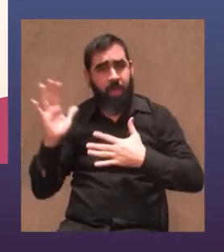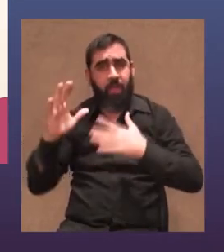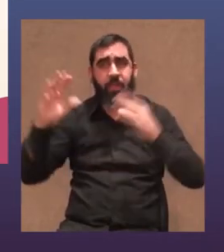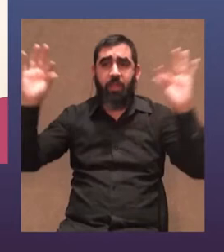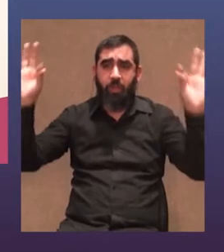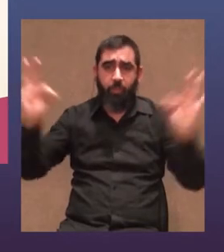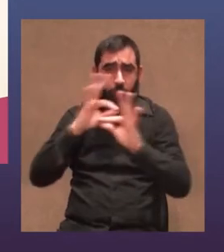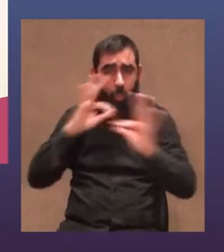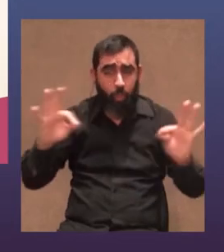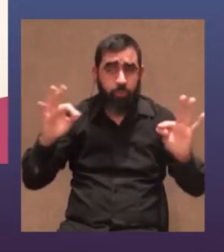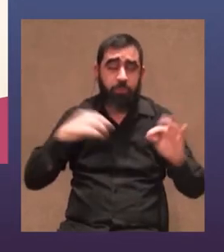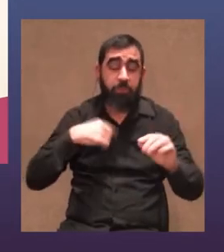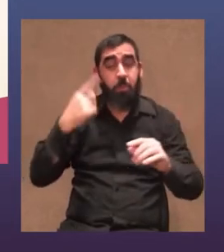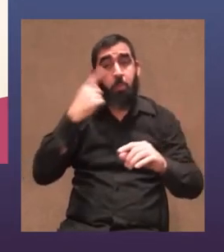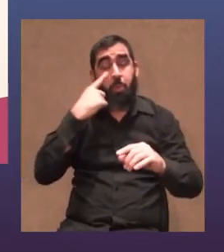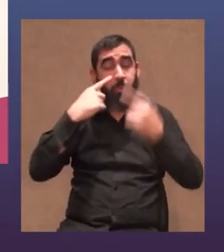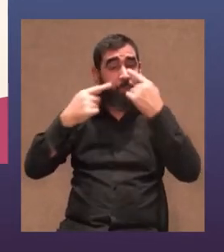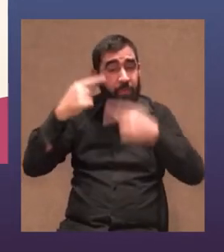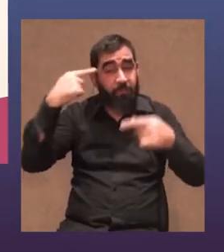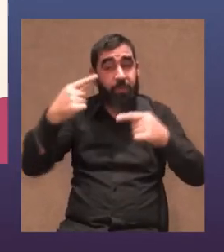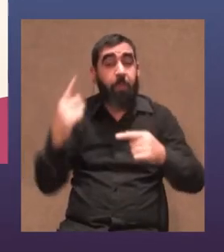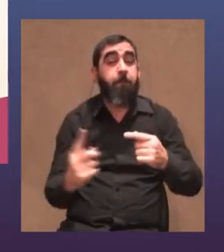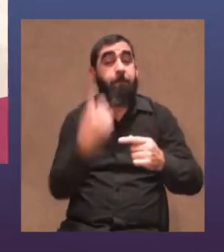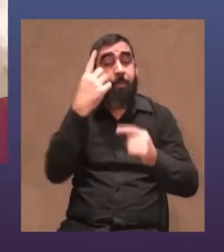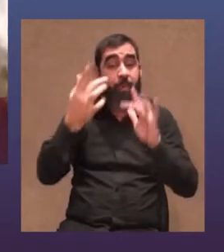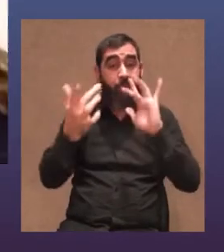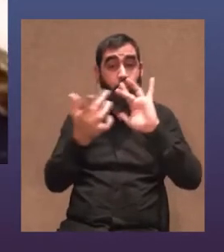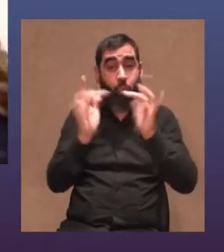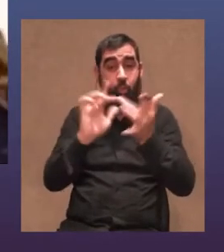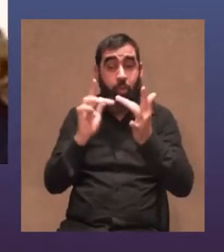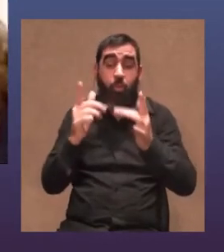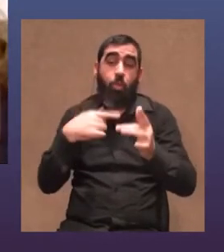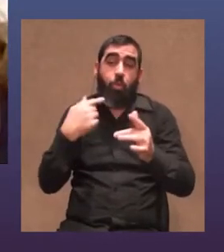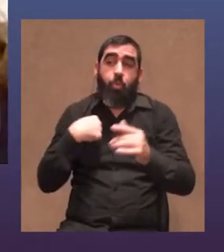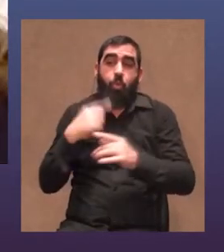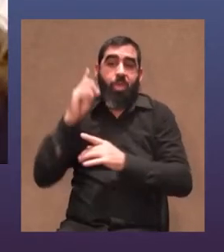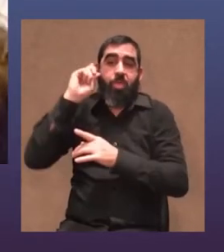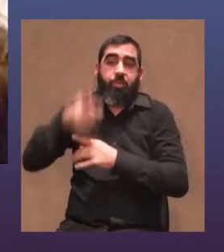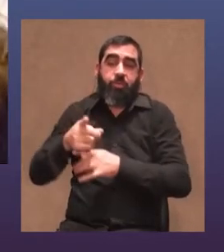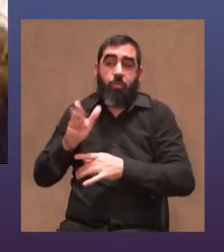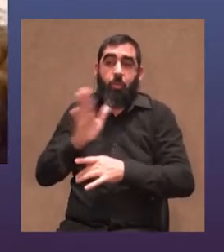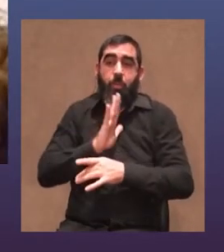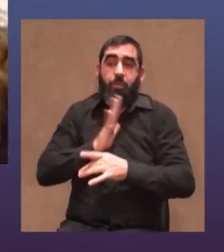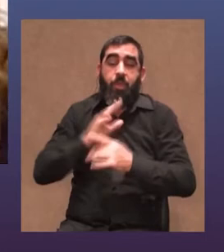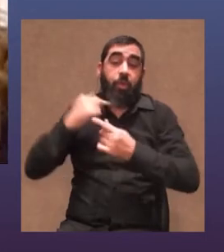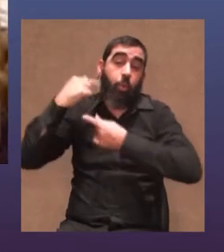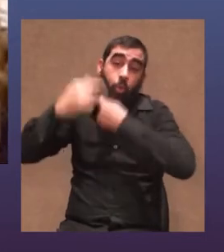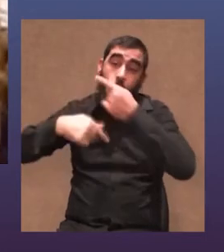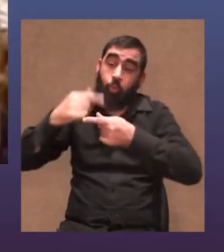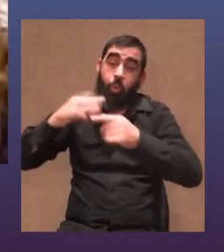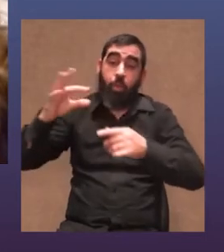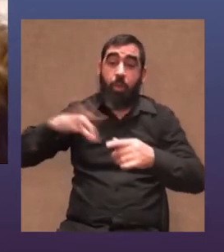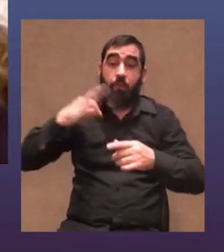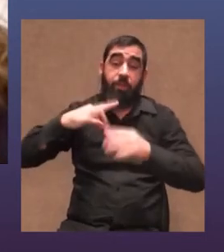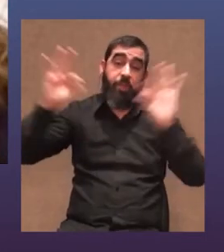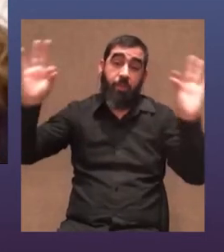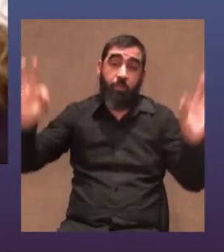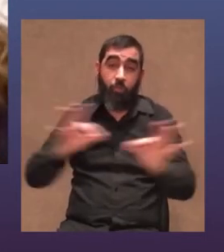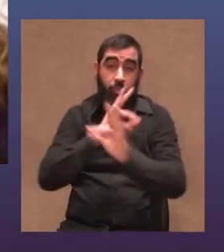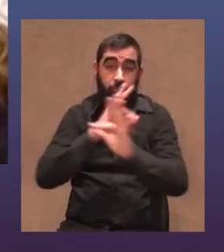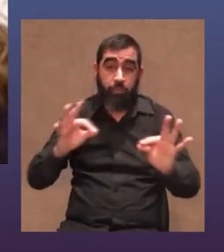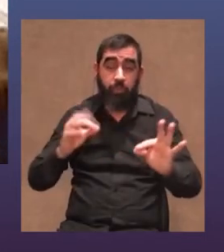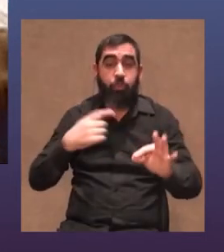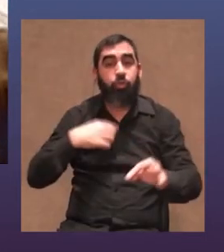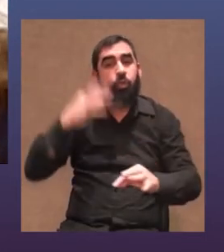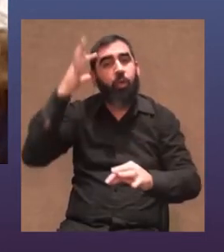empecé. Ese fue mi contacto, y después fue una decisión, bueno, personal, continuar con esta carrera. Yo pienso que,